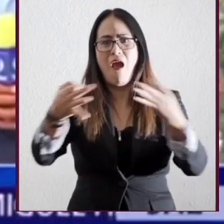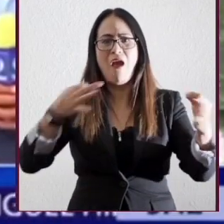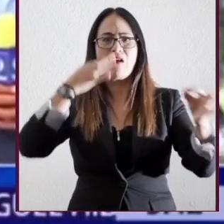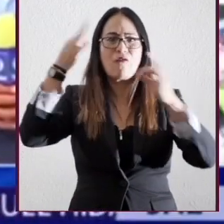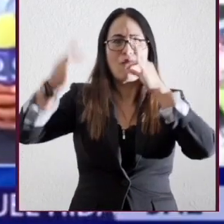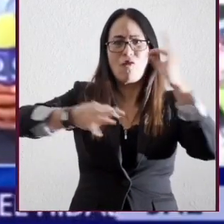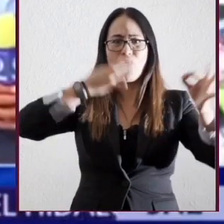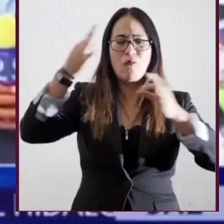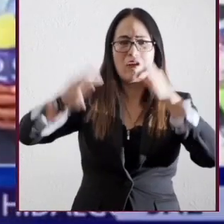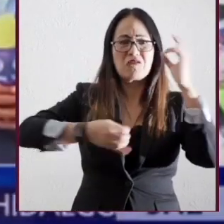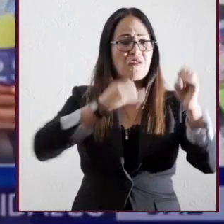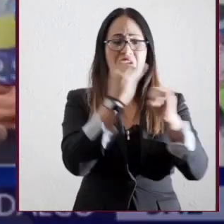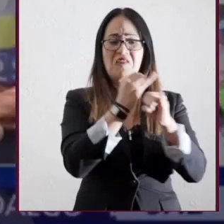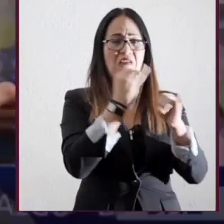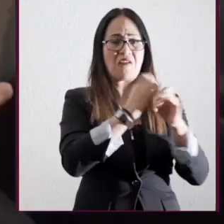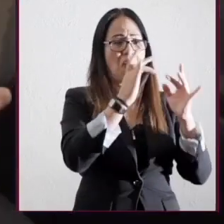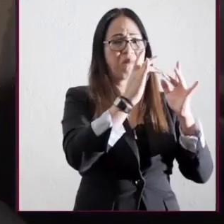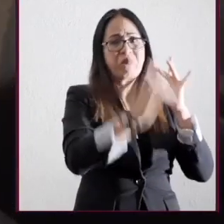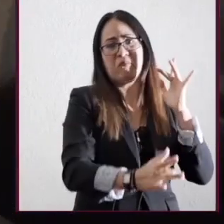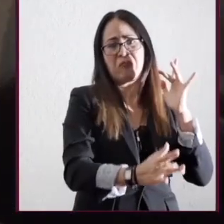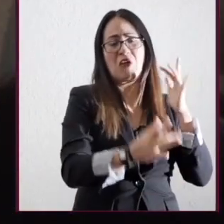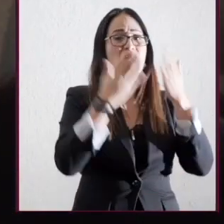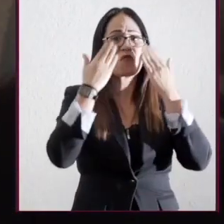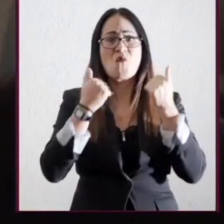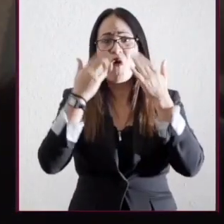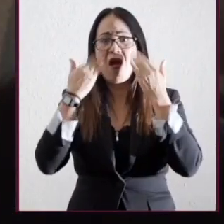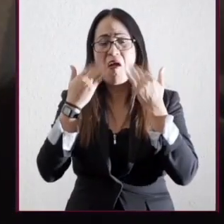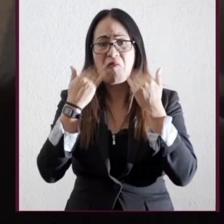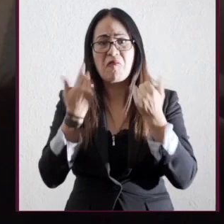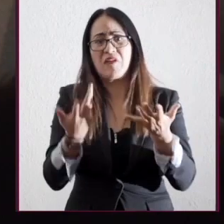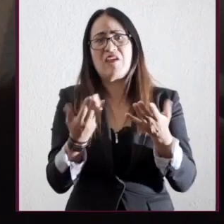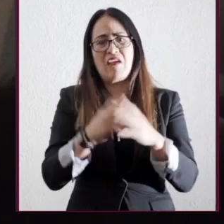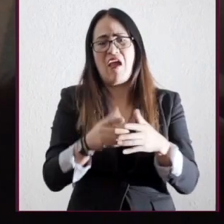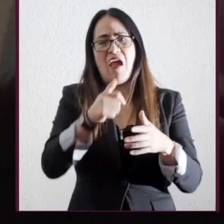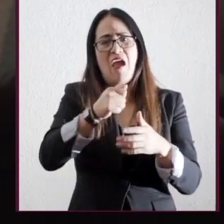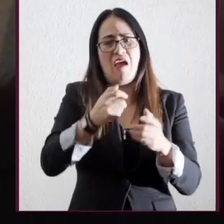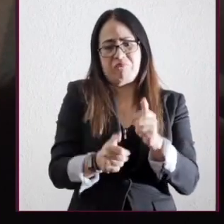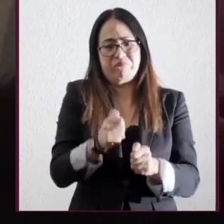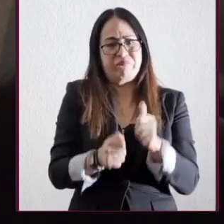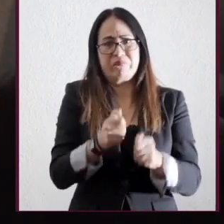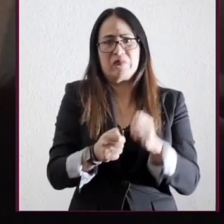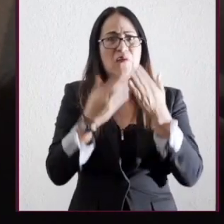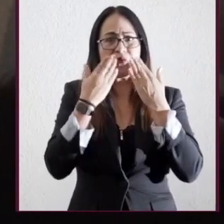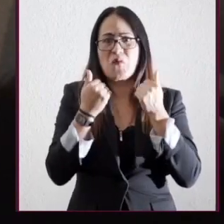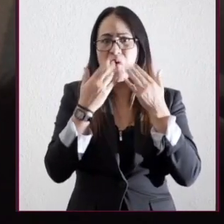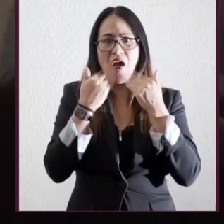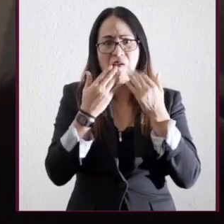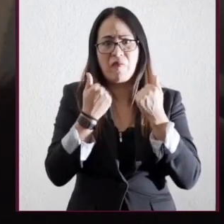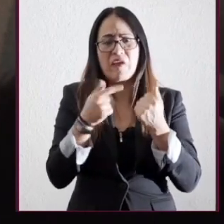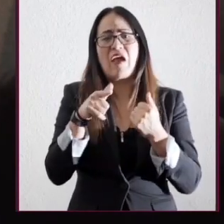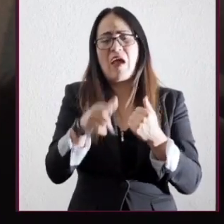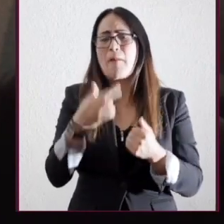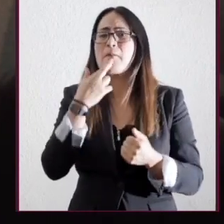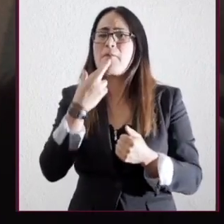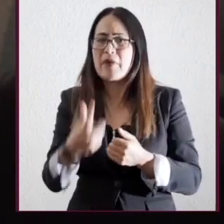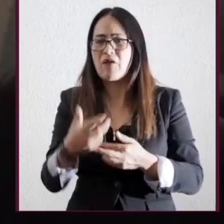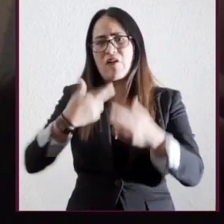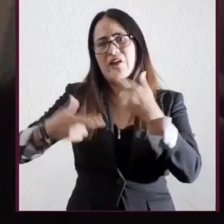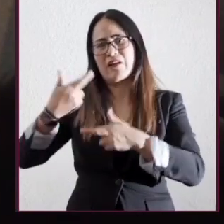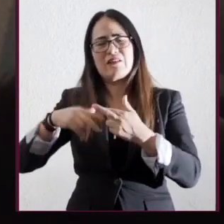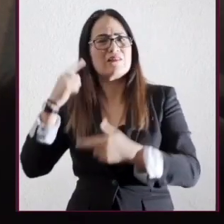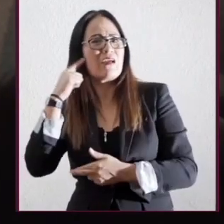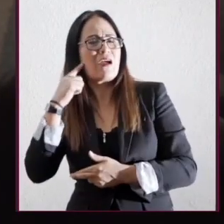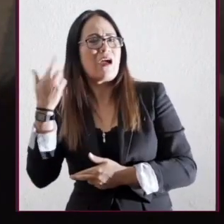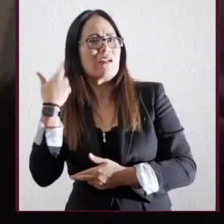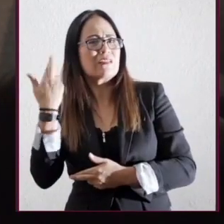informando cuando se cayó internet. No teníamos internet, no teníamos acceso a medios digitales y eso hizo que tuviéramos que